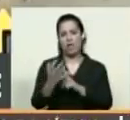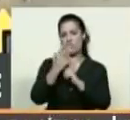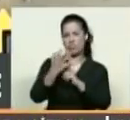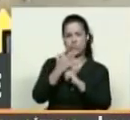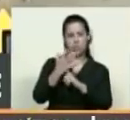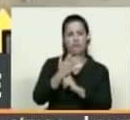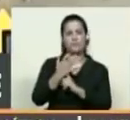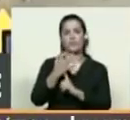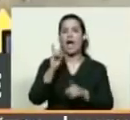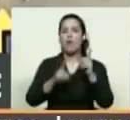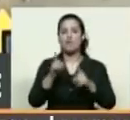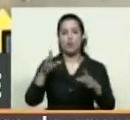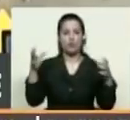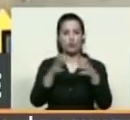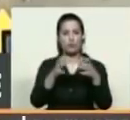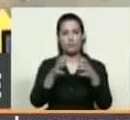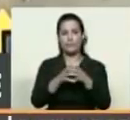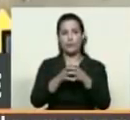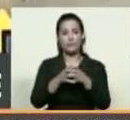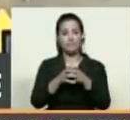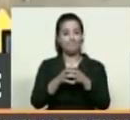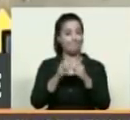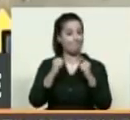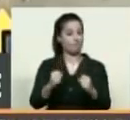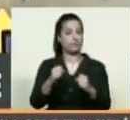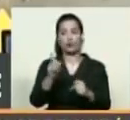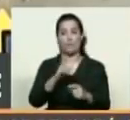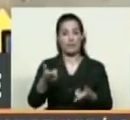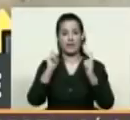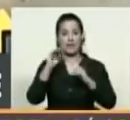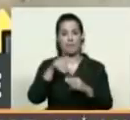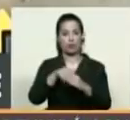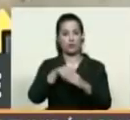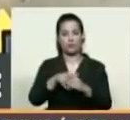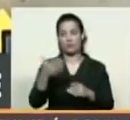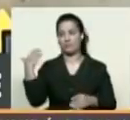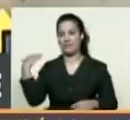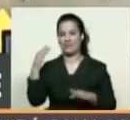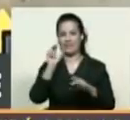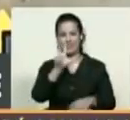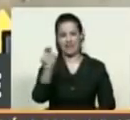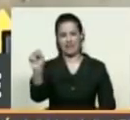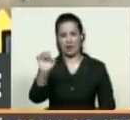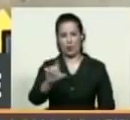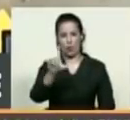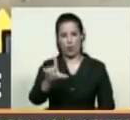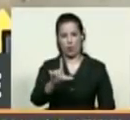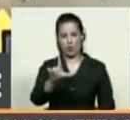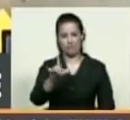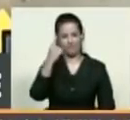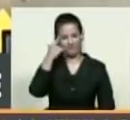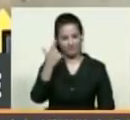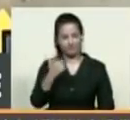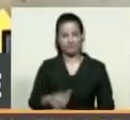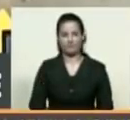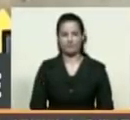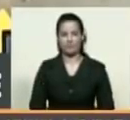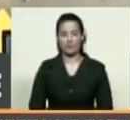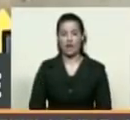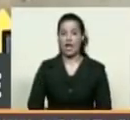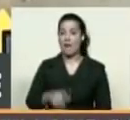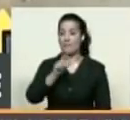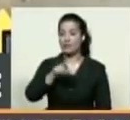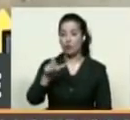por factores extremistas para impedir el acto de votación el pasado 30 de julio. Funcionarios que, como bien lo